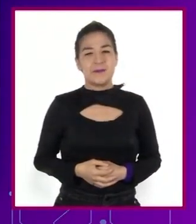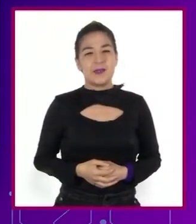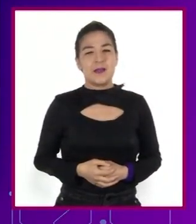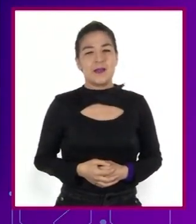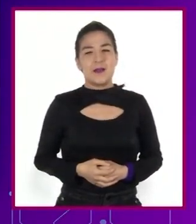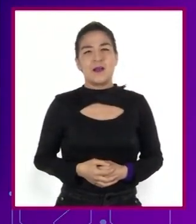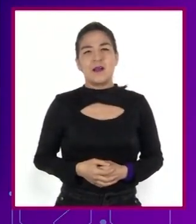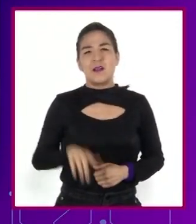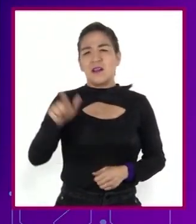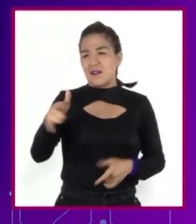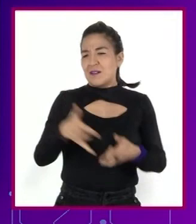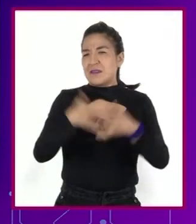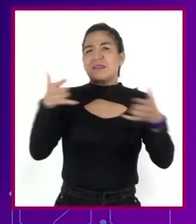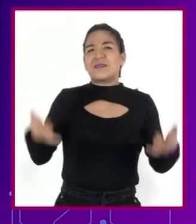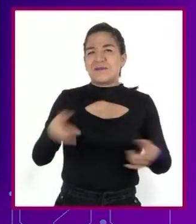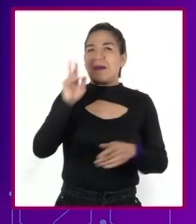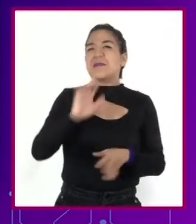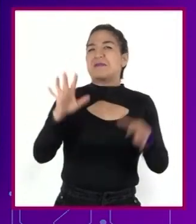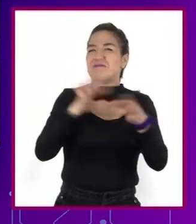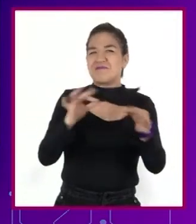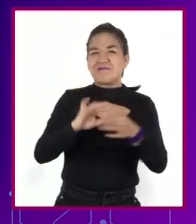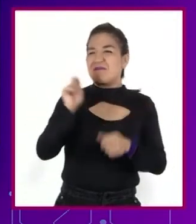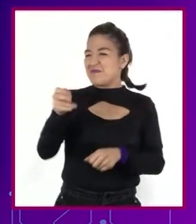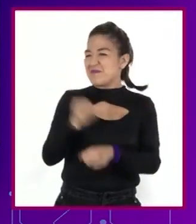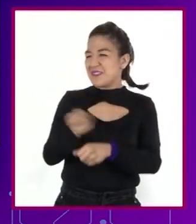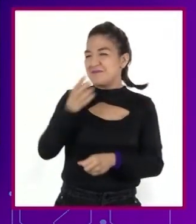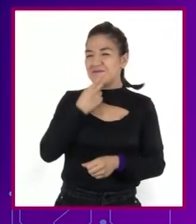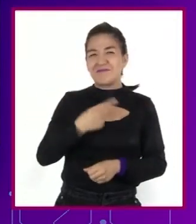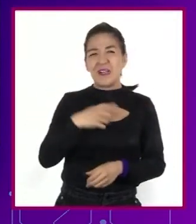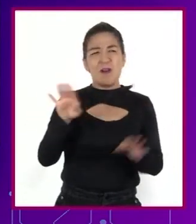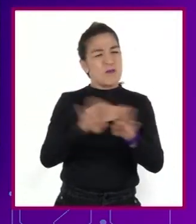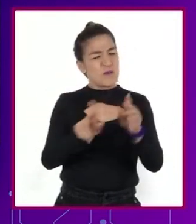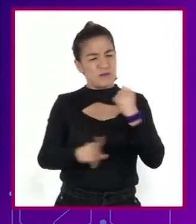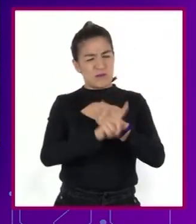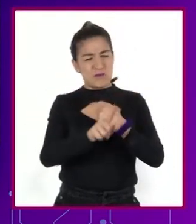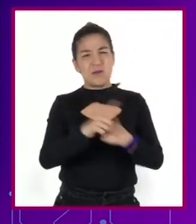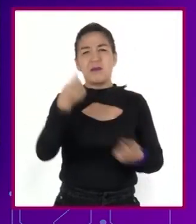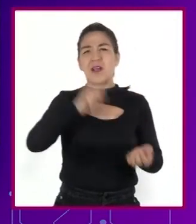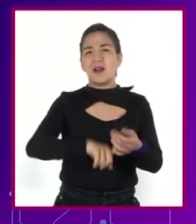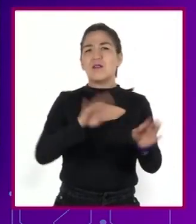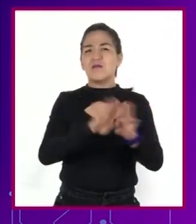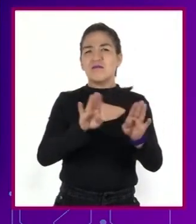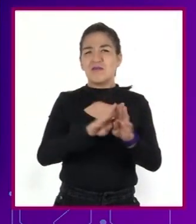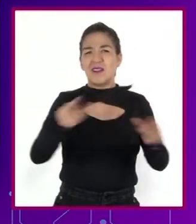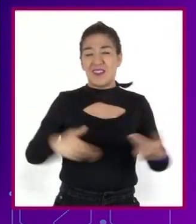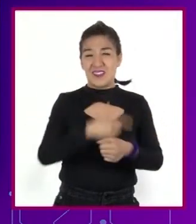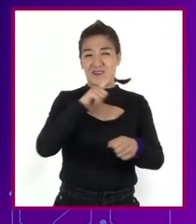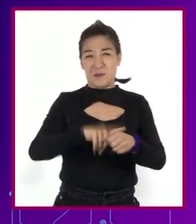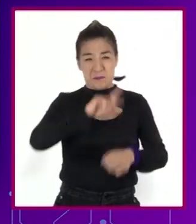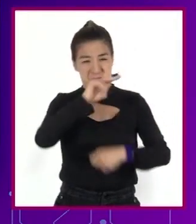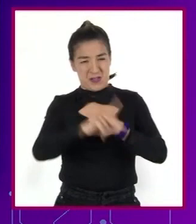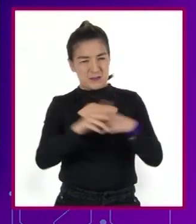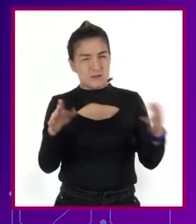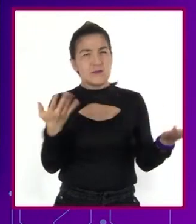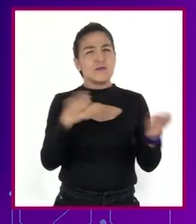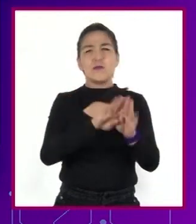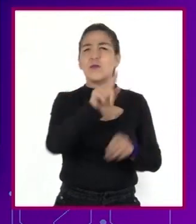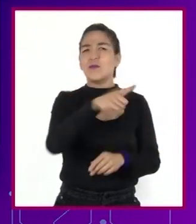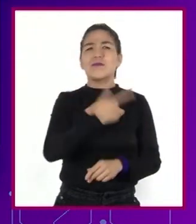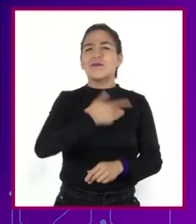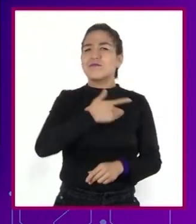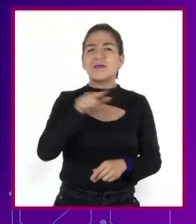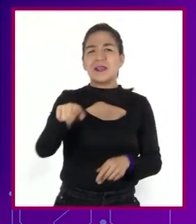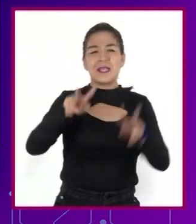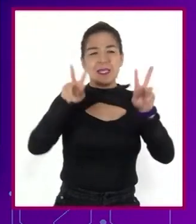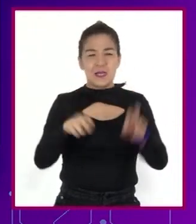¿Qué historias? Me tienes muy emocionado con todo lo que me dices. ¿Resolver conflictos entre naciones para poder vivir en paz? ¿Cómo te interesaste tanto en el tema?